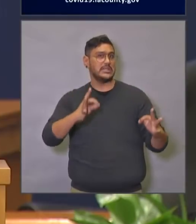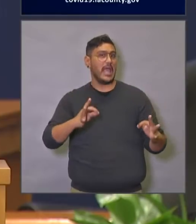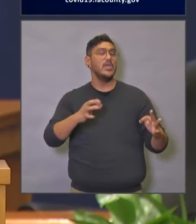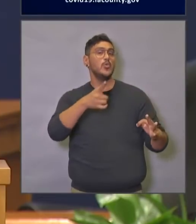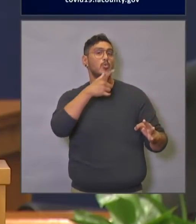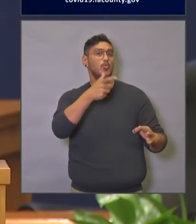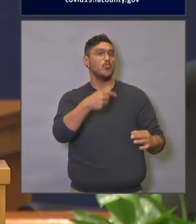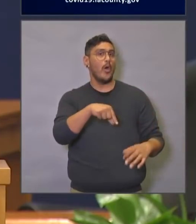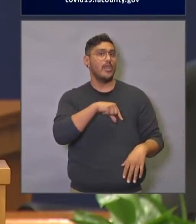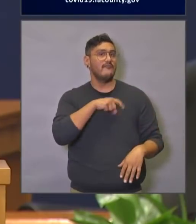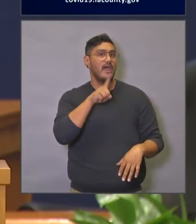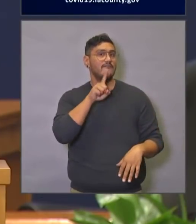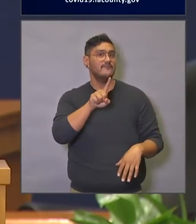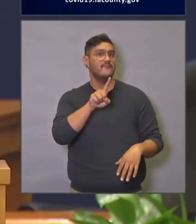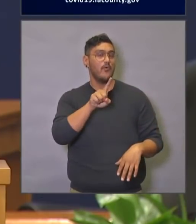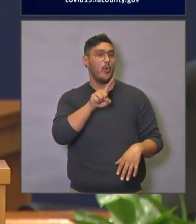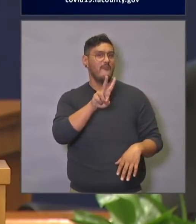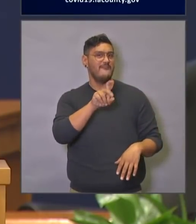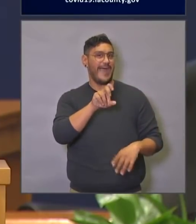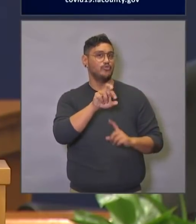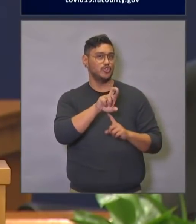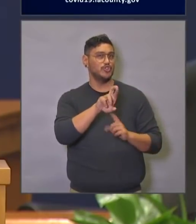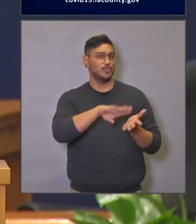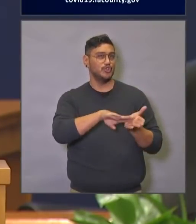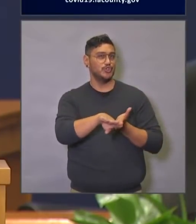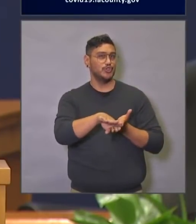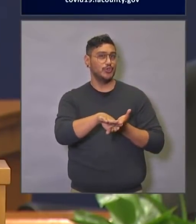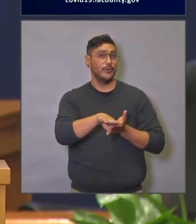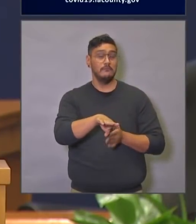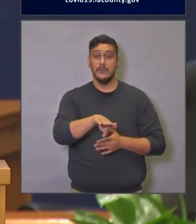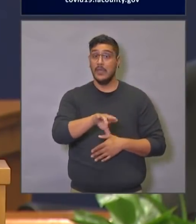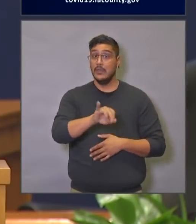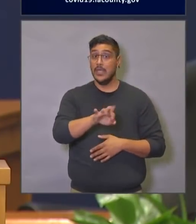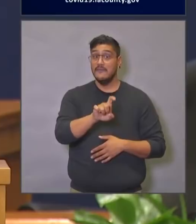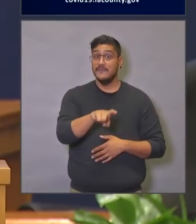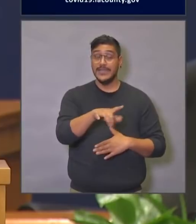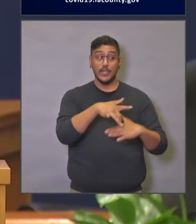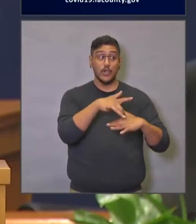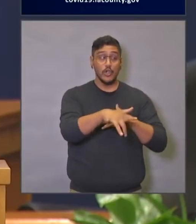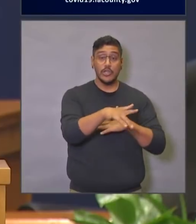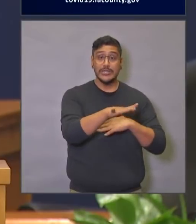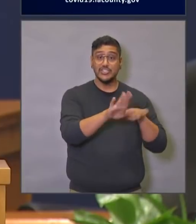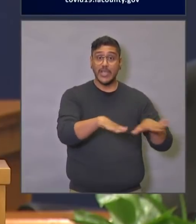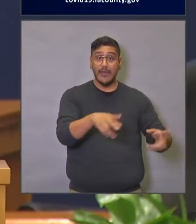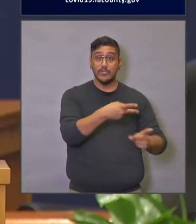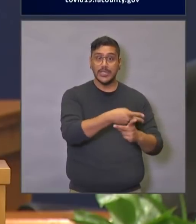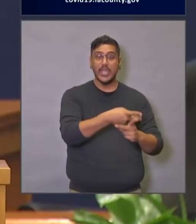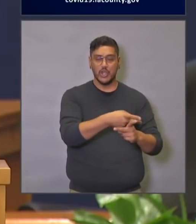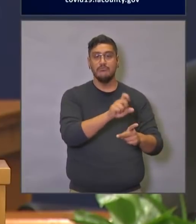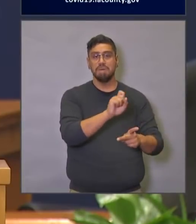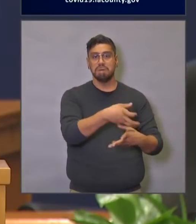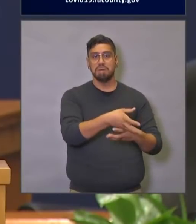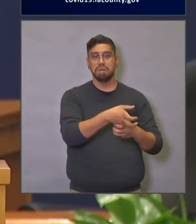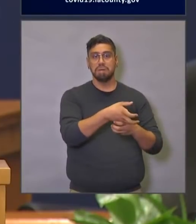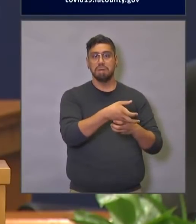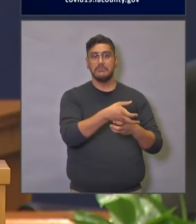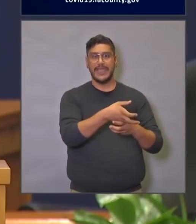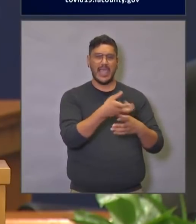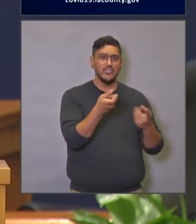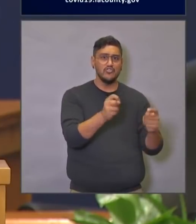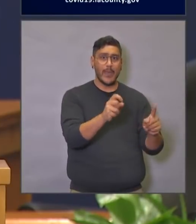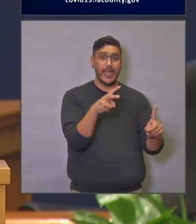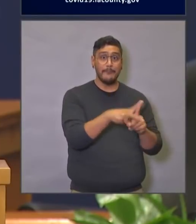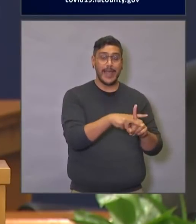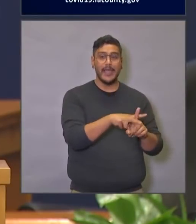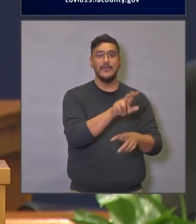cupones. Las familias que buscan servicios de cuidado e educación temprana pueden acceder a los cupones llamando al